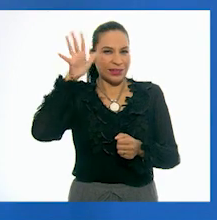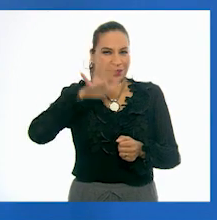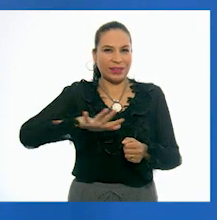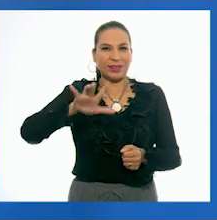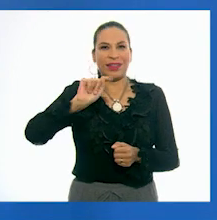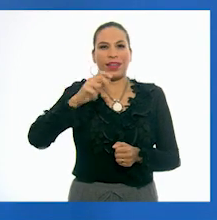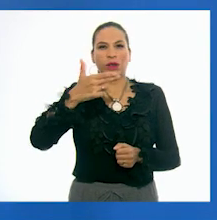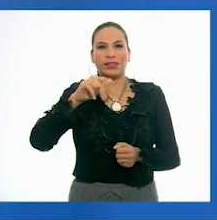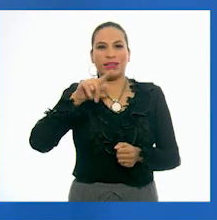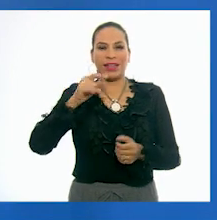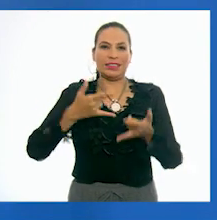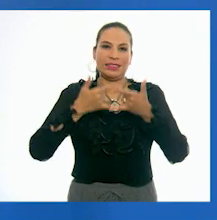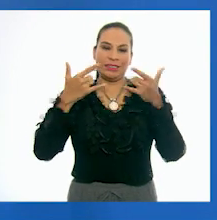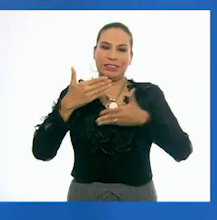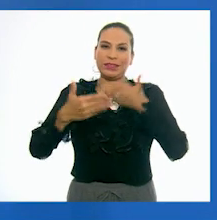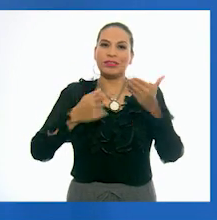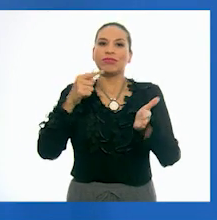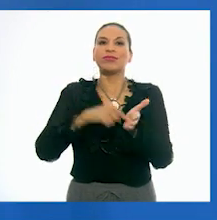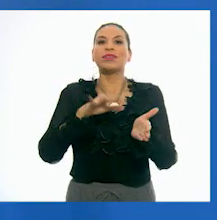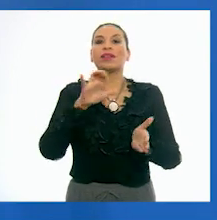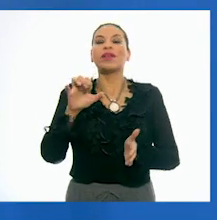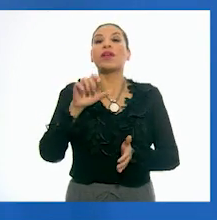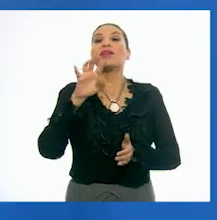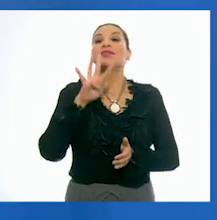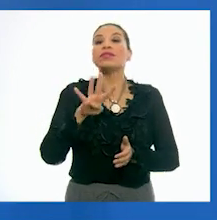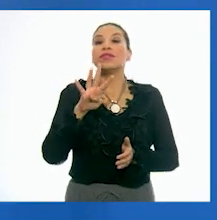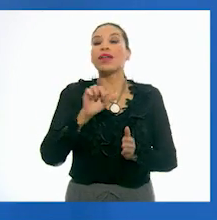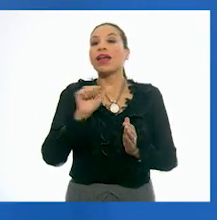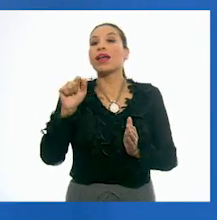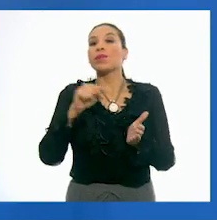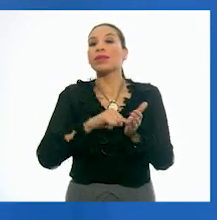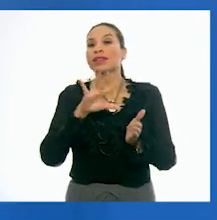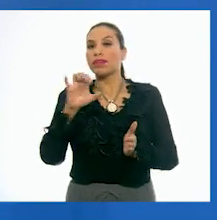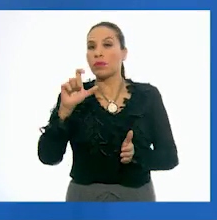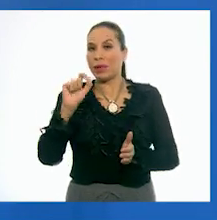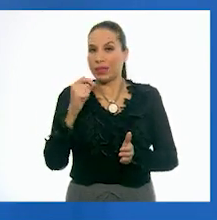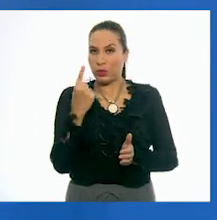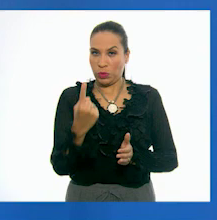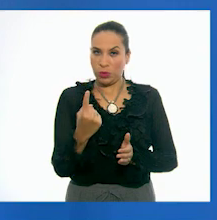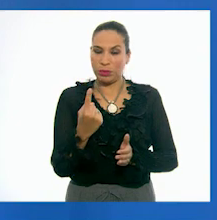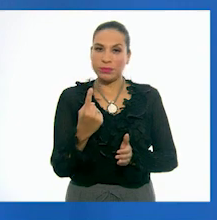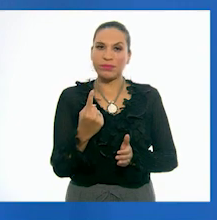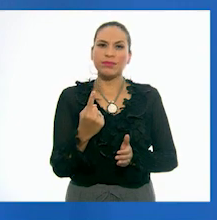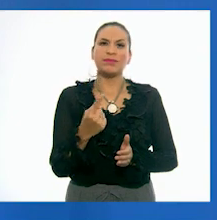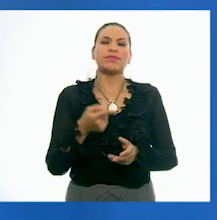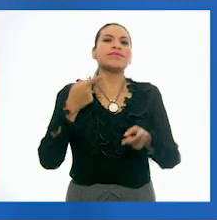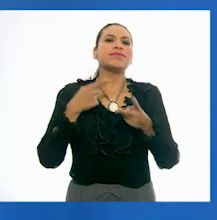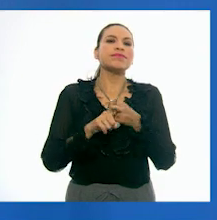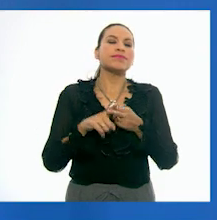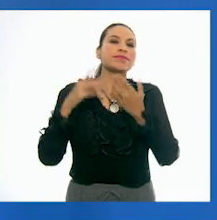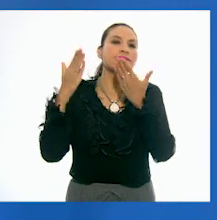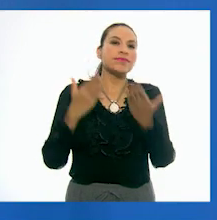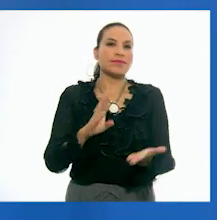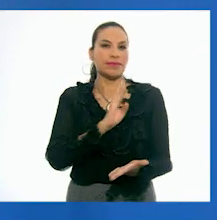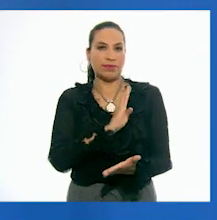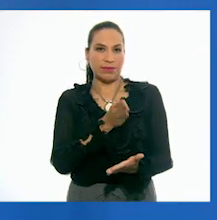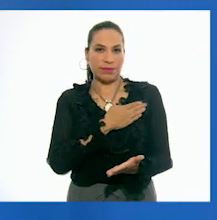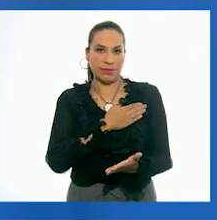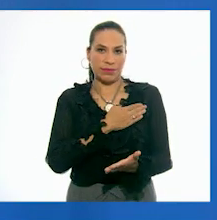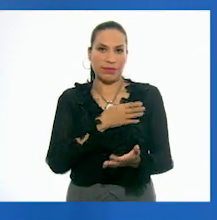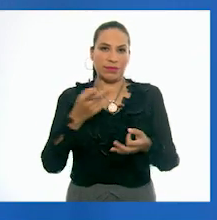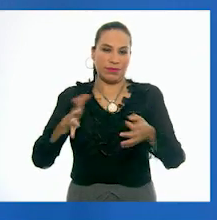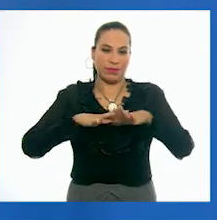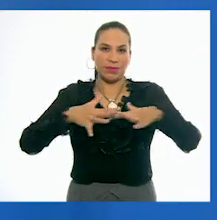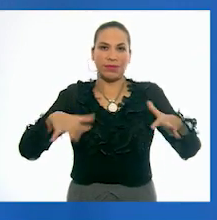fue un proceso histórico que se dio de 1519 a 1521 y que comenzó con la llegada de los españoles a